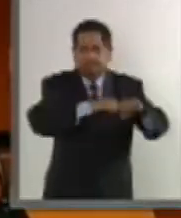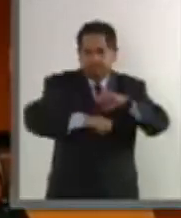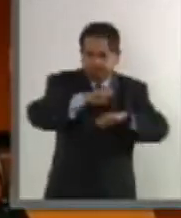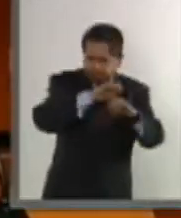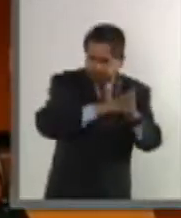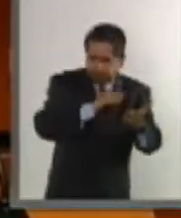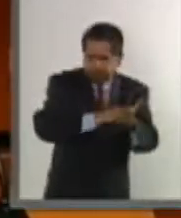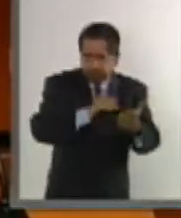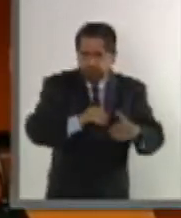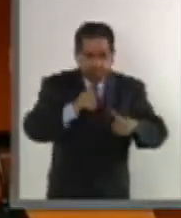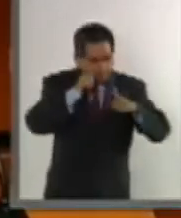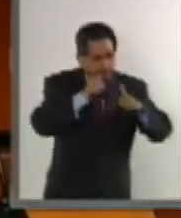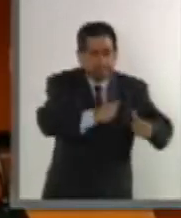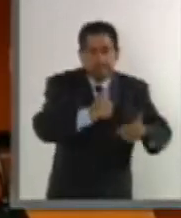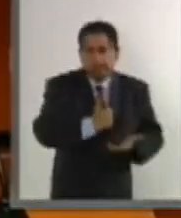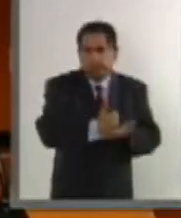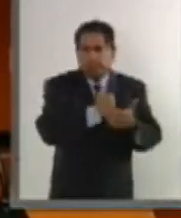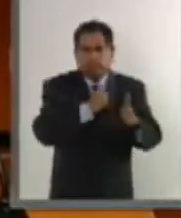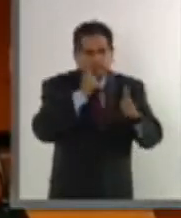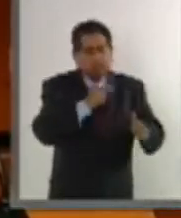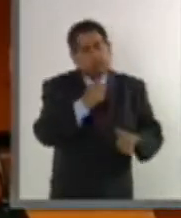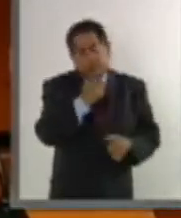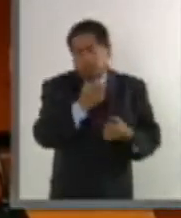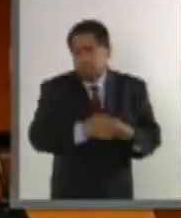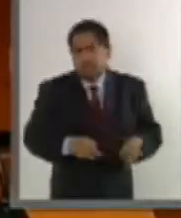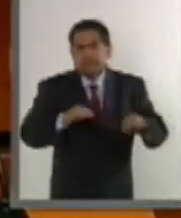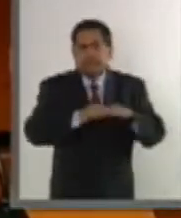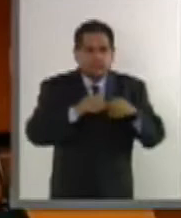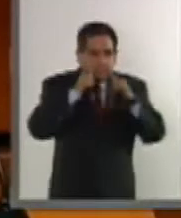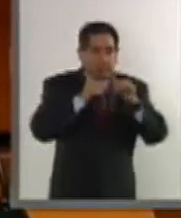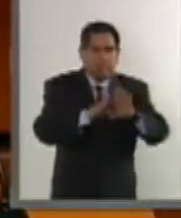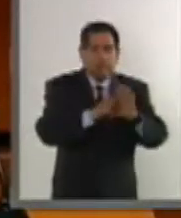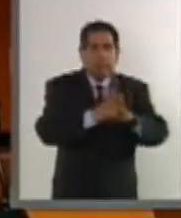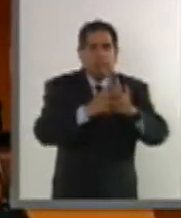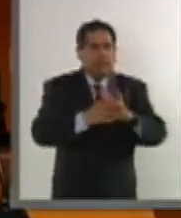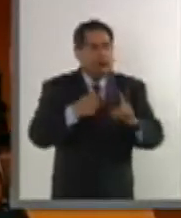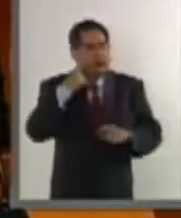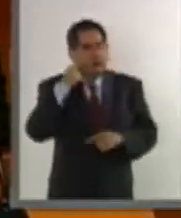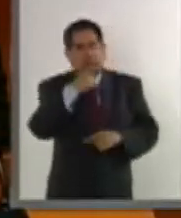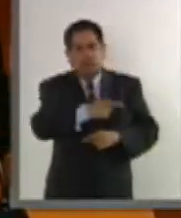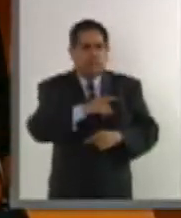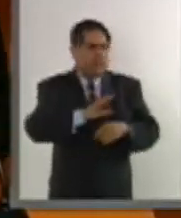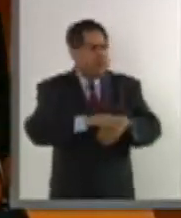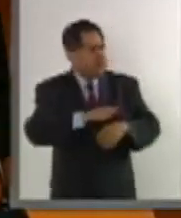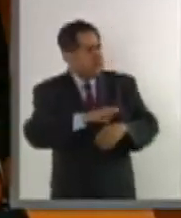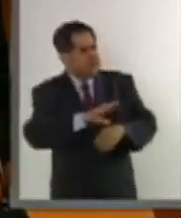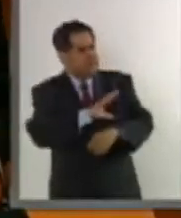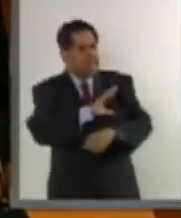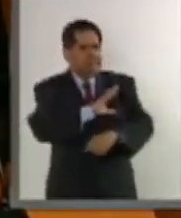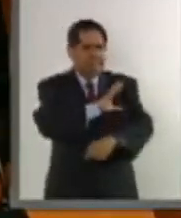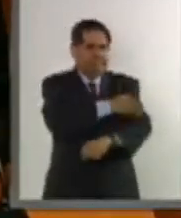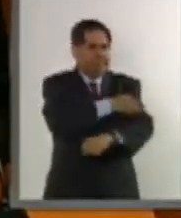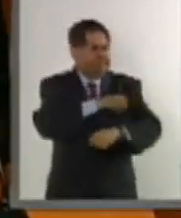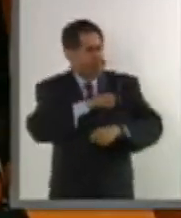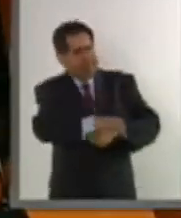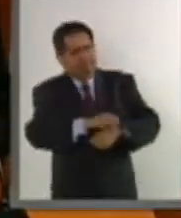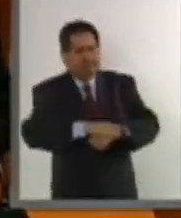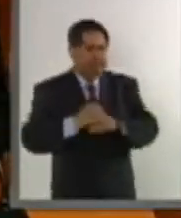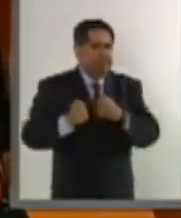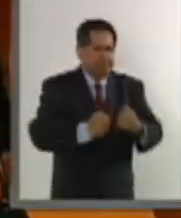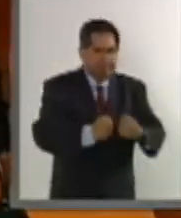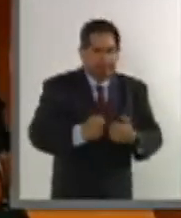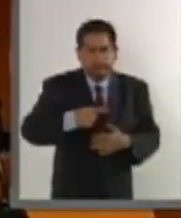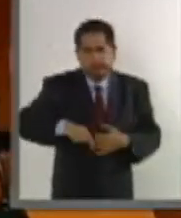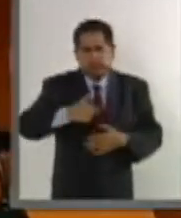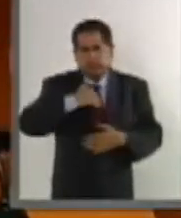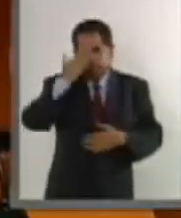de protección, pero también de manera muy importante el real empoderamiento de nuestras comunidades. Que